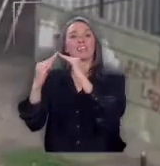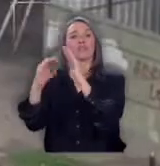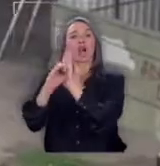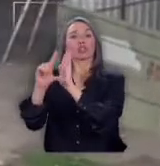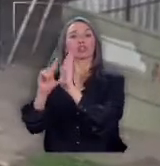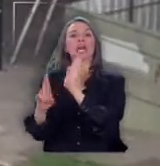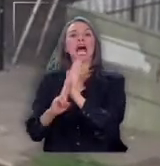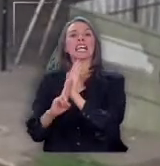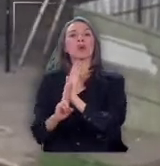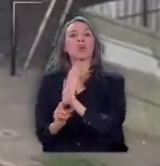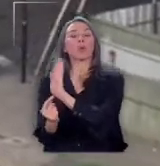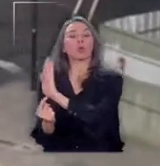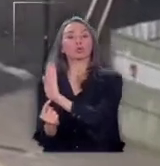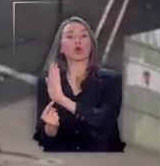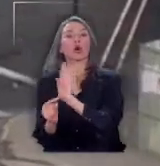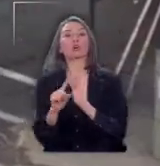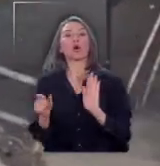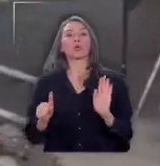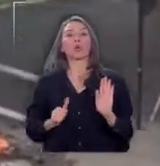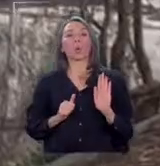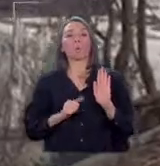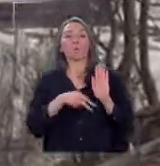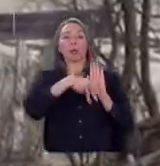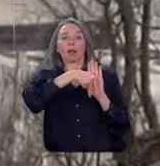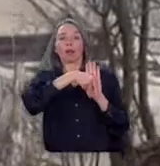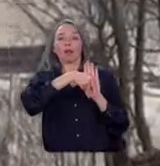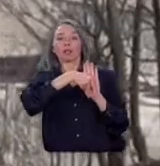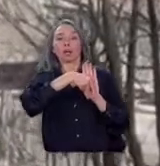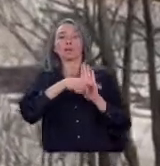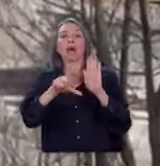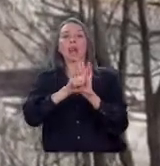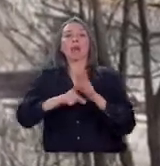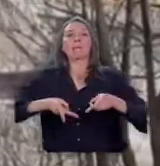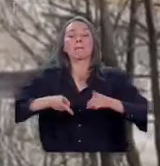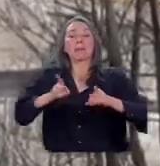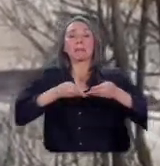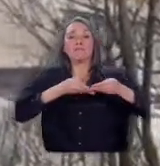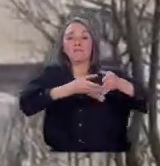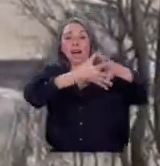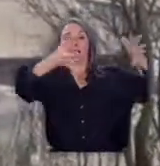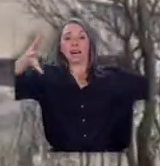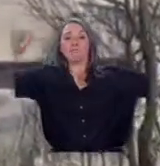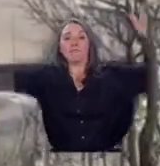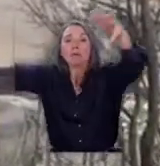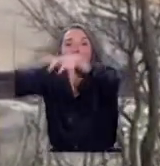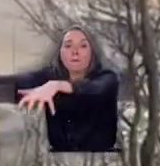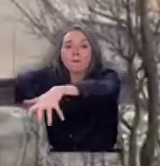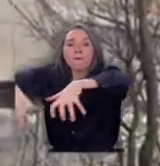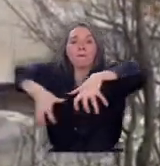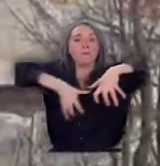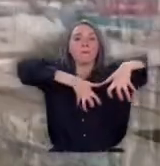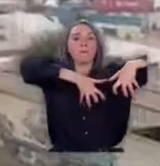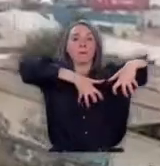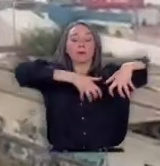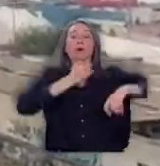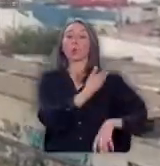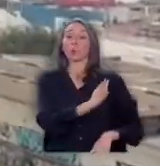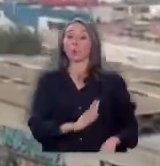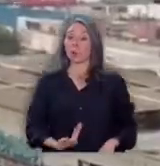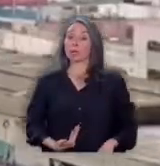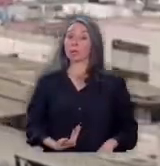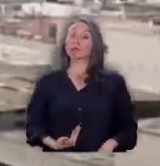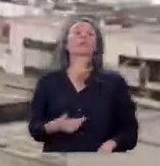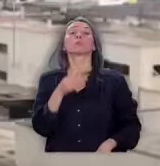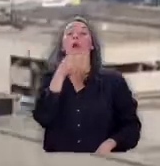constitucional para que no se aplique la normativa y que la ley les permita realizar la arrastre el gobierno